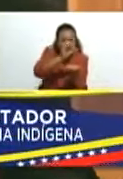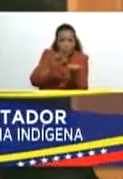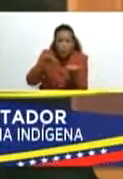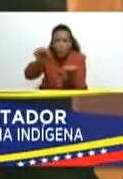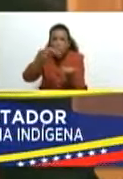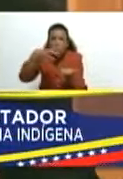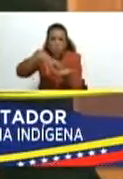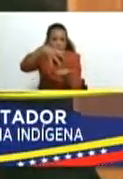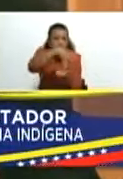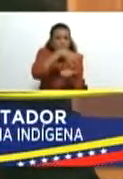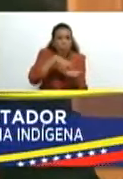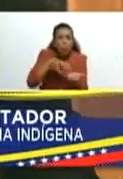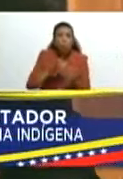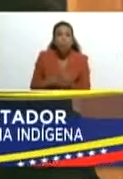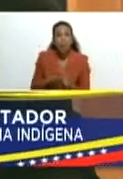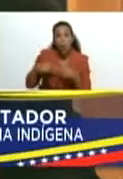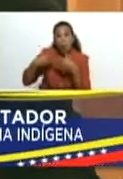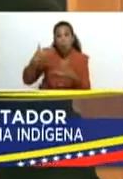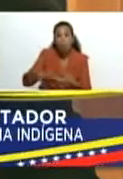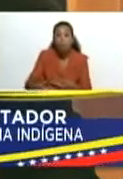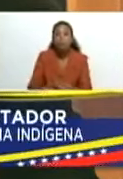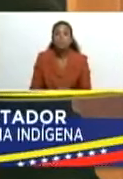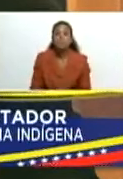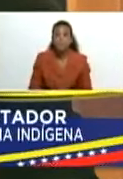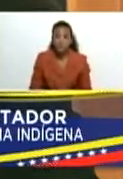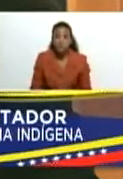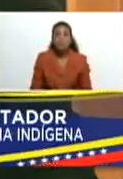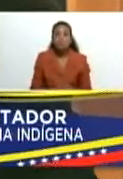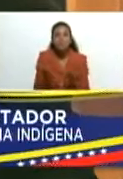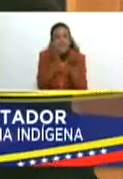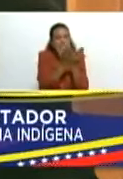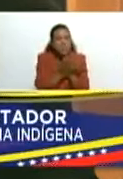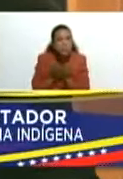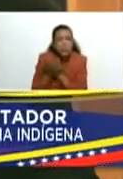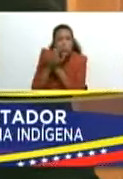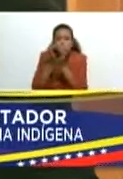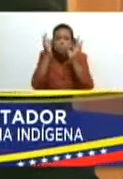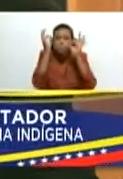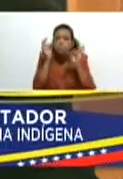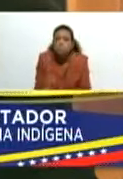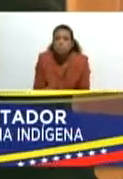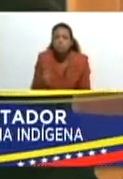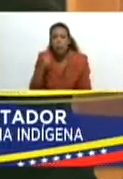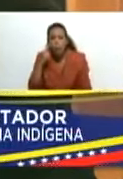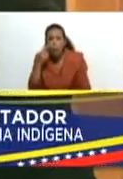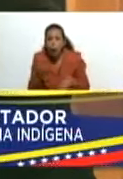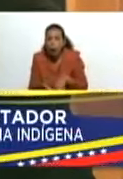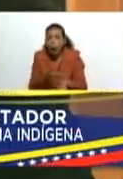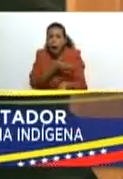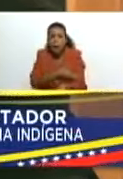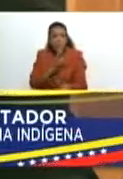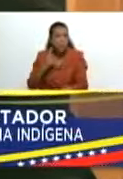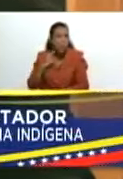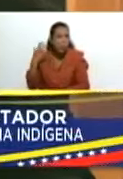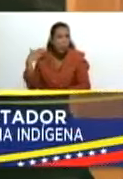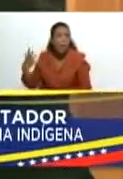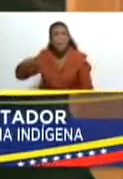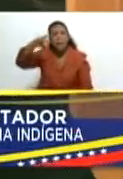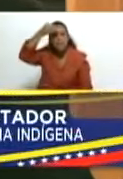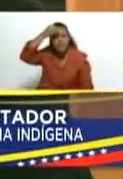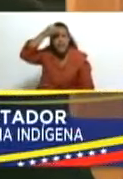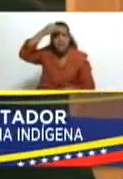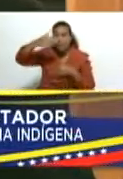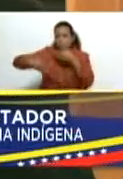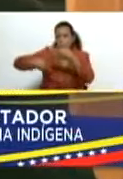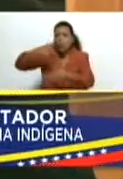pueblos originarios de Venezuela, el autor es Jorge Pocaterra. Estudio polemológico como herramienta para el entendimiento del proceso histórico de